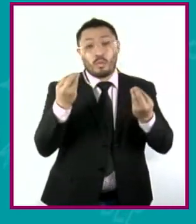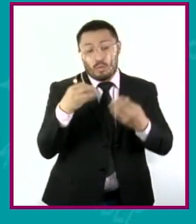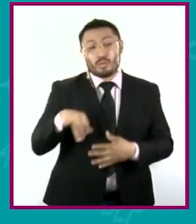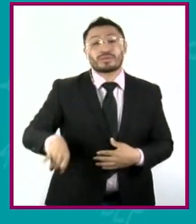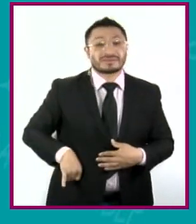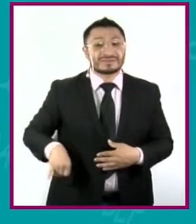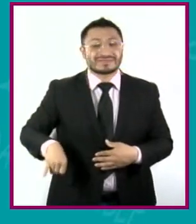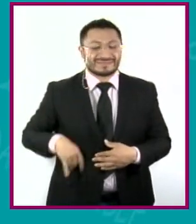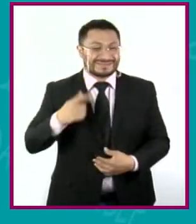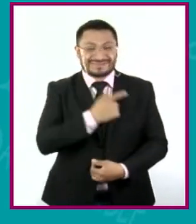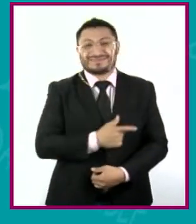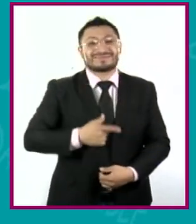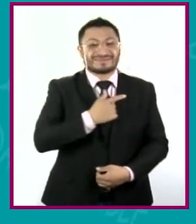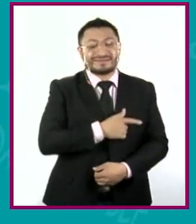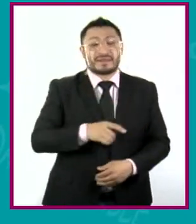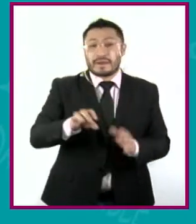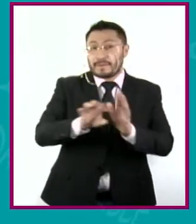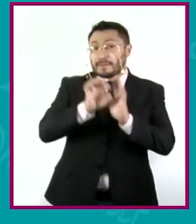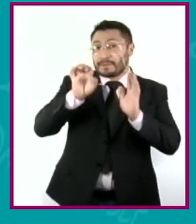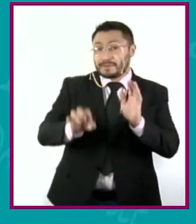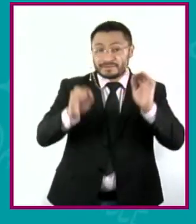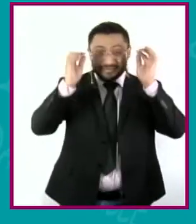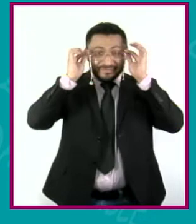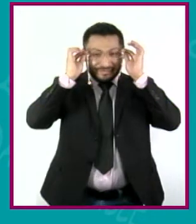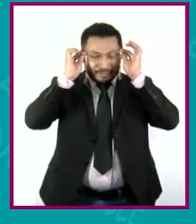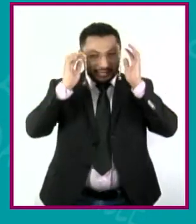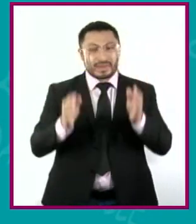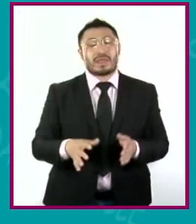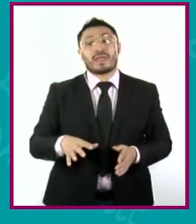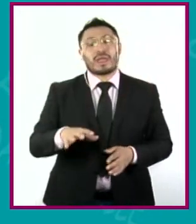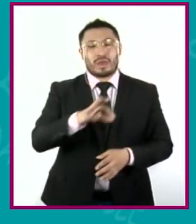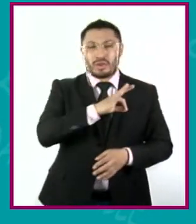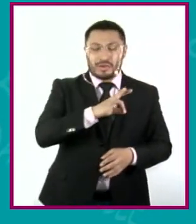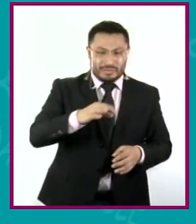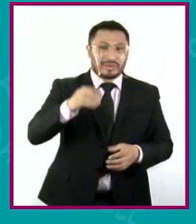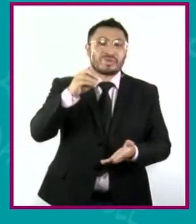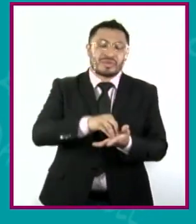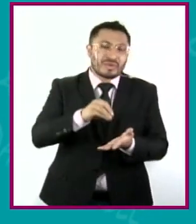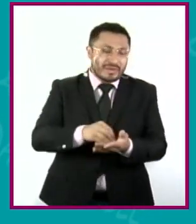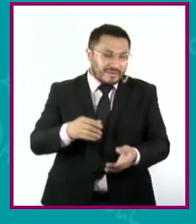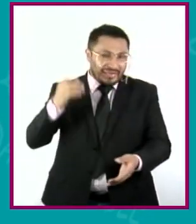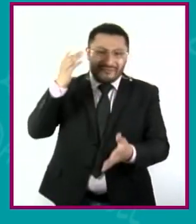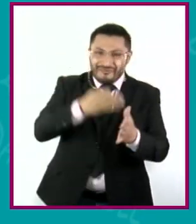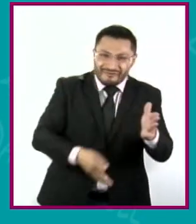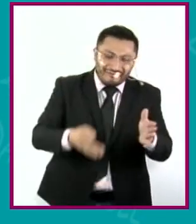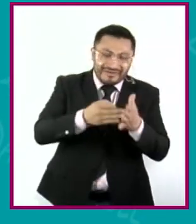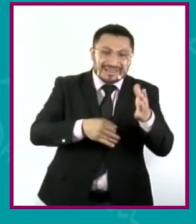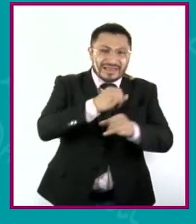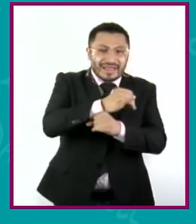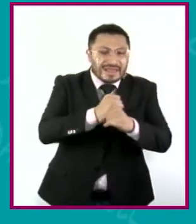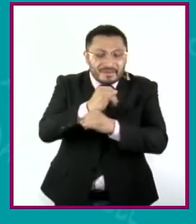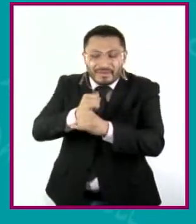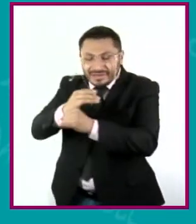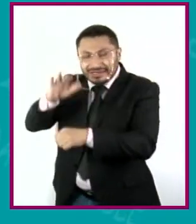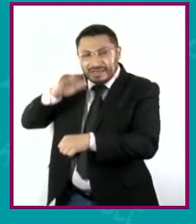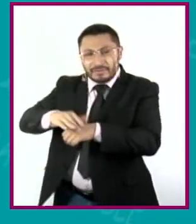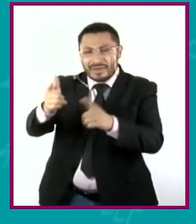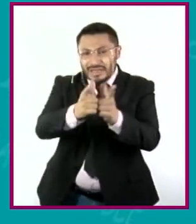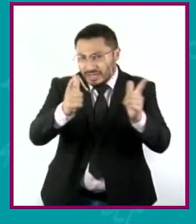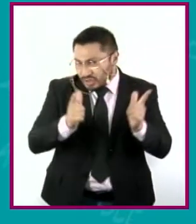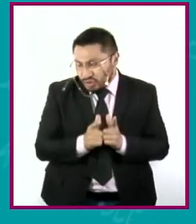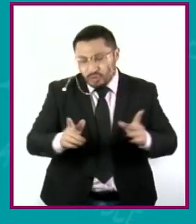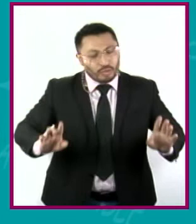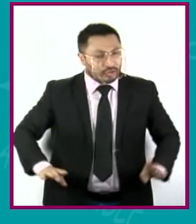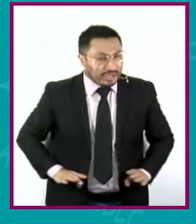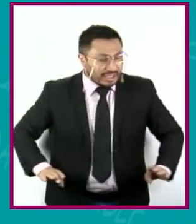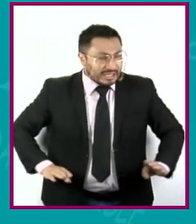interesantes y divertidas. Por ejemplo, todavía tenemos que precisar y descubrir más elementos sobre los grupos y su utilidad,